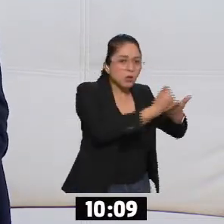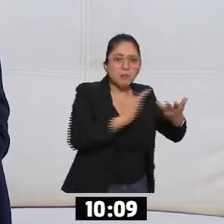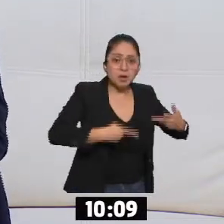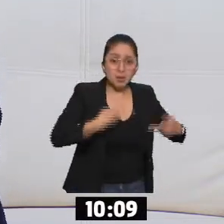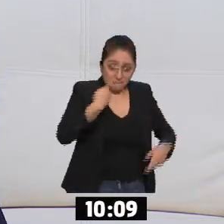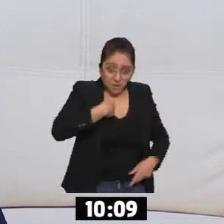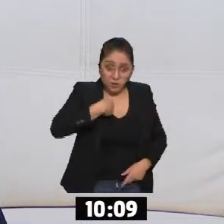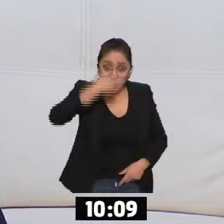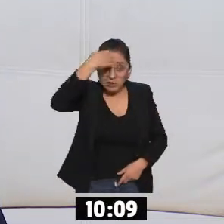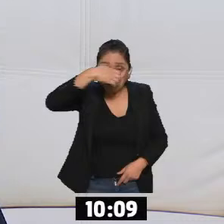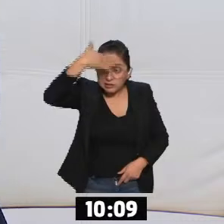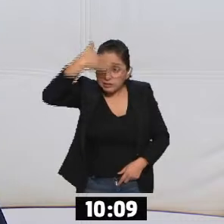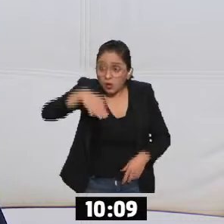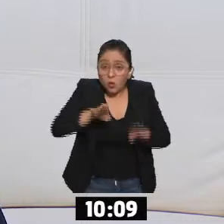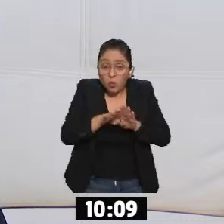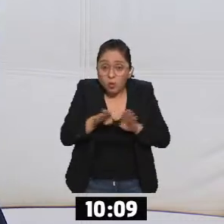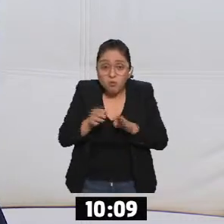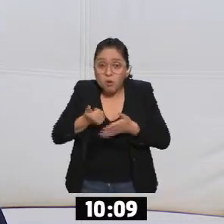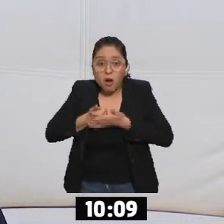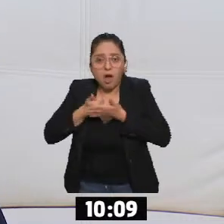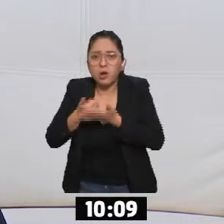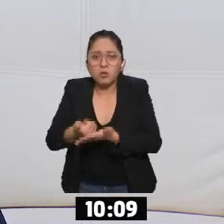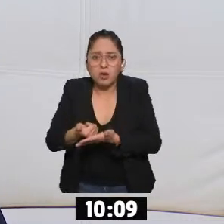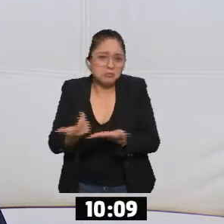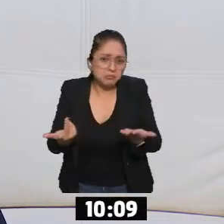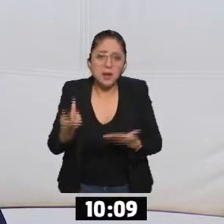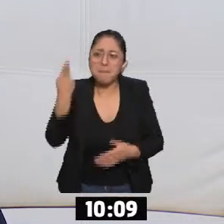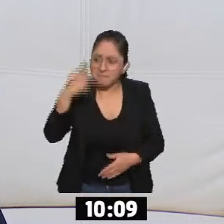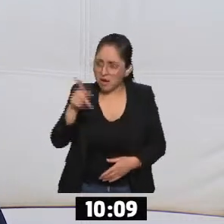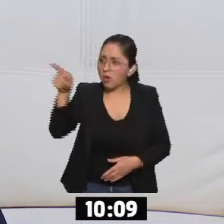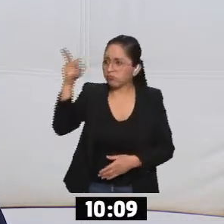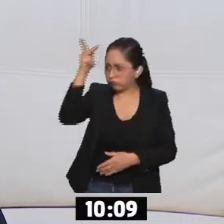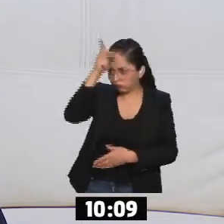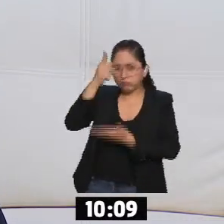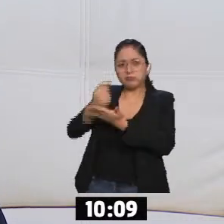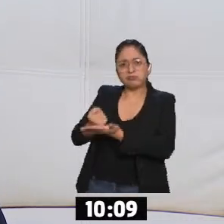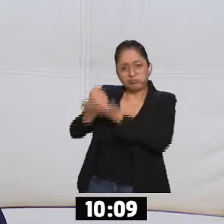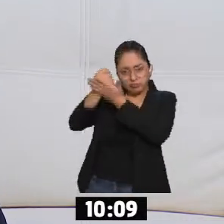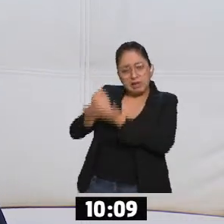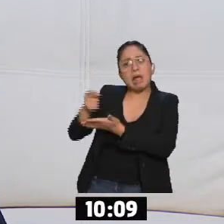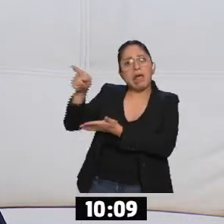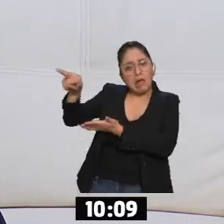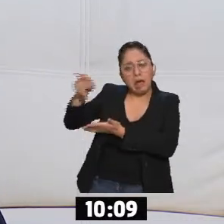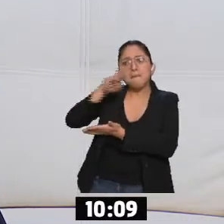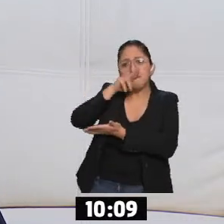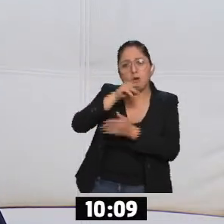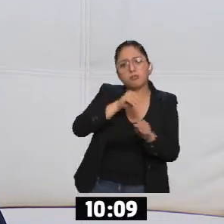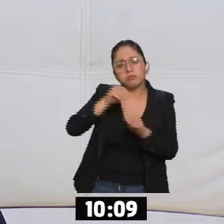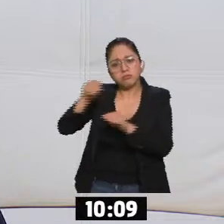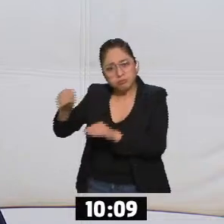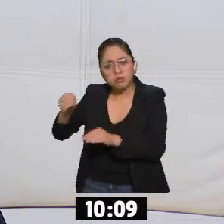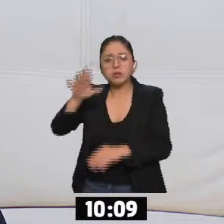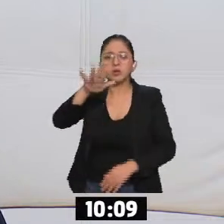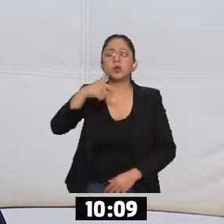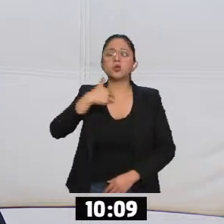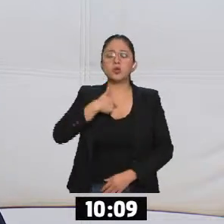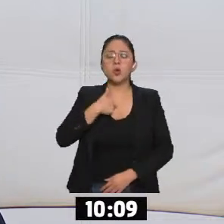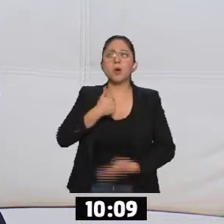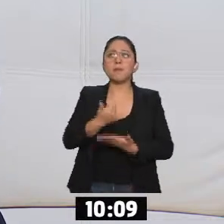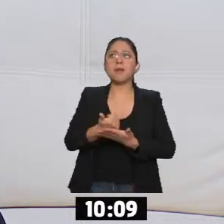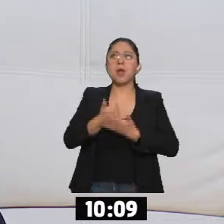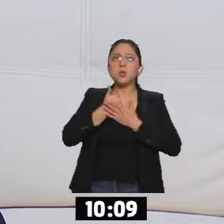hacerlo. Y esas herramientas sí las tiene un psiquiatra o un psicólogo, y qué padre que lo digas, yo me ayudo, yo lo necesito y yo lo